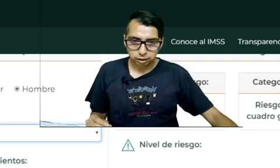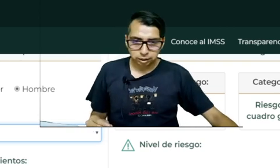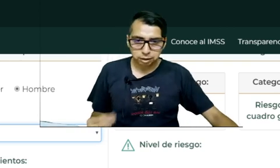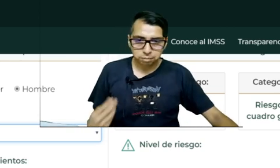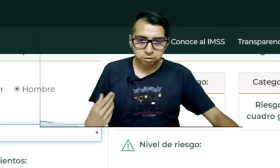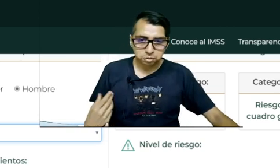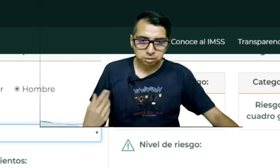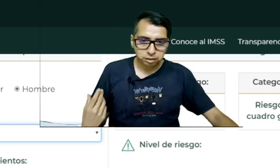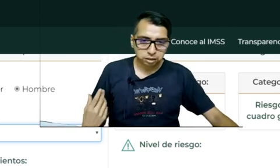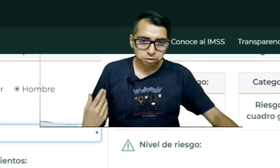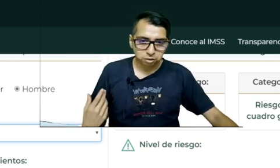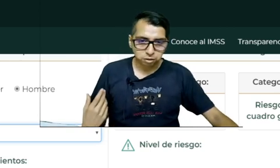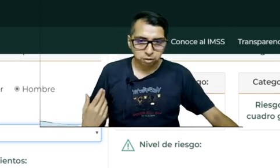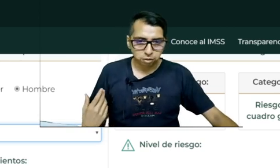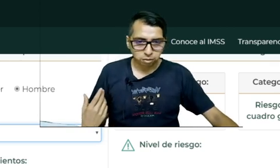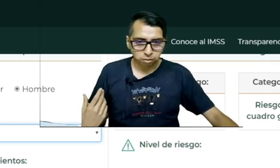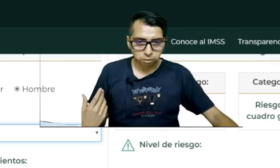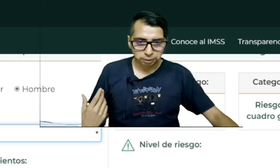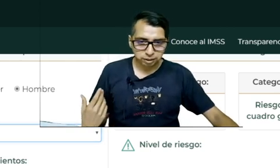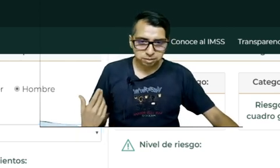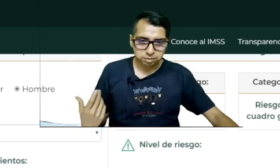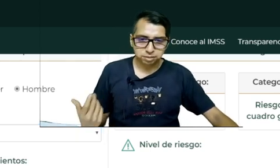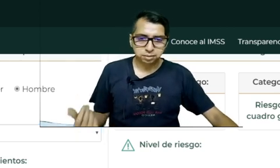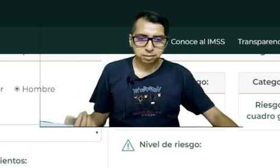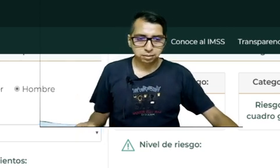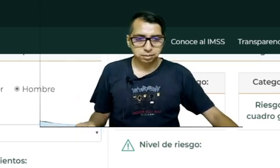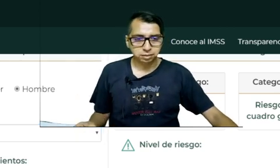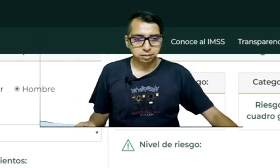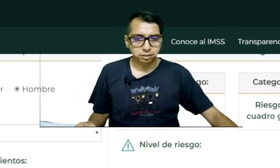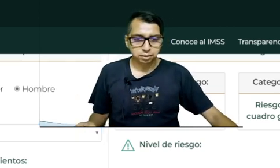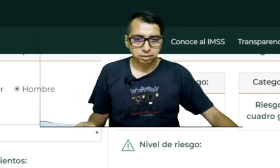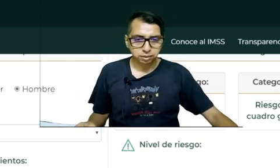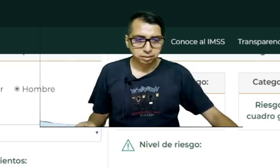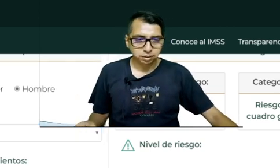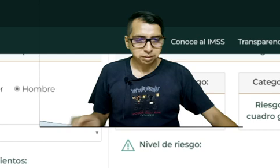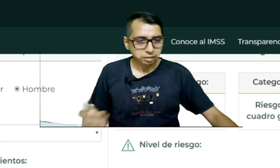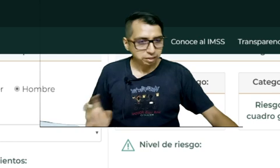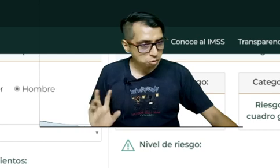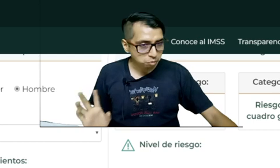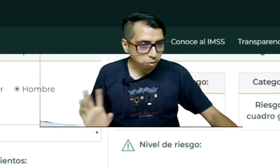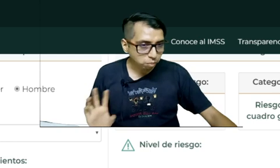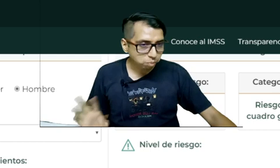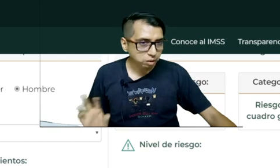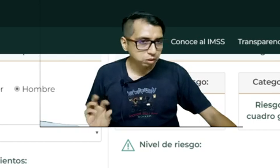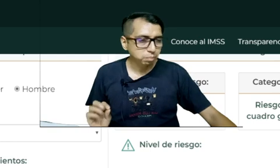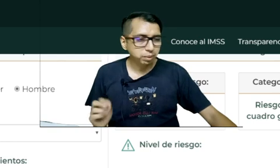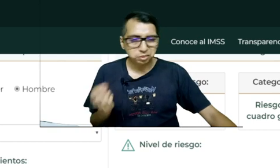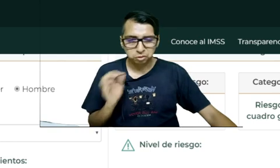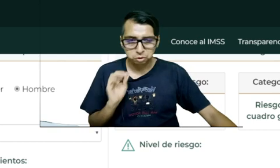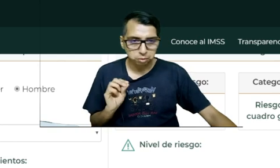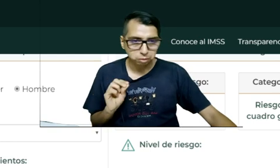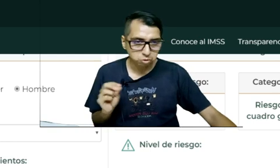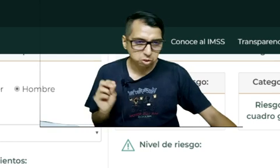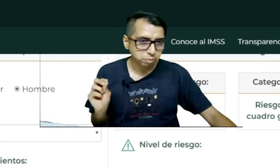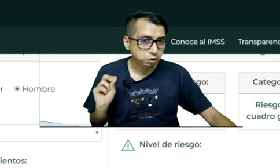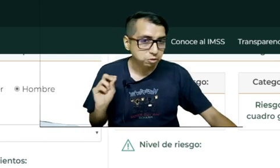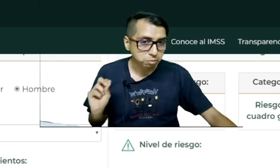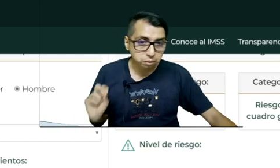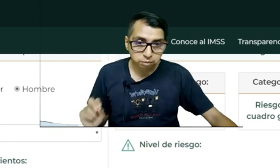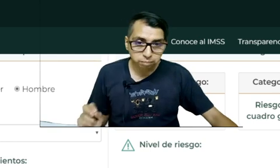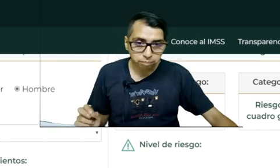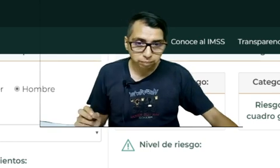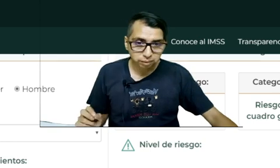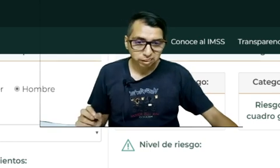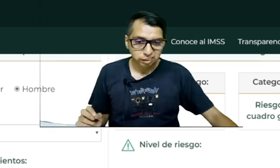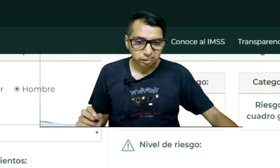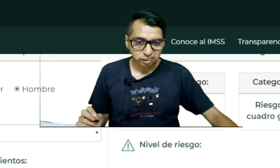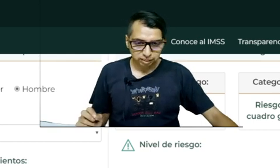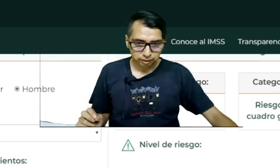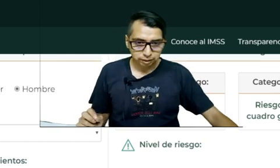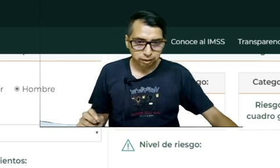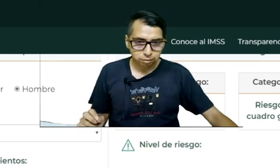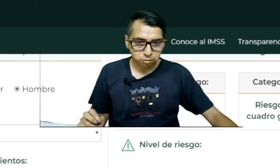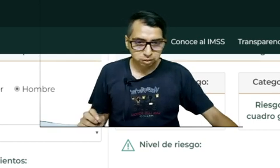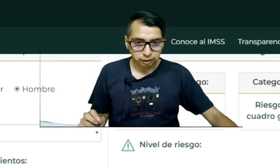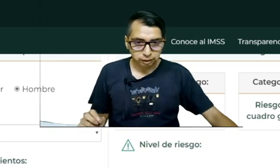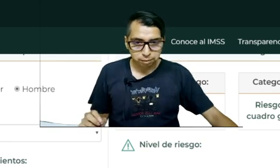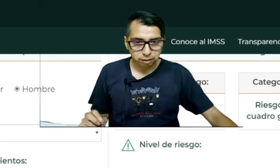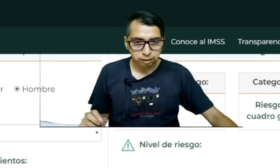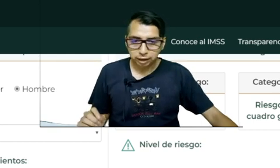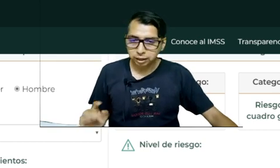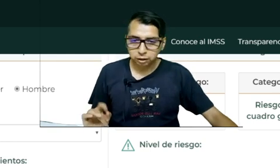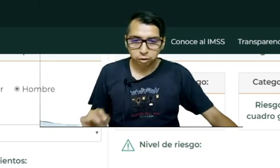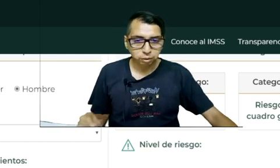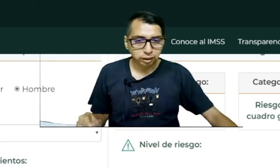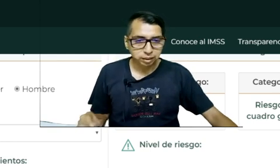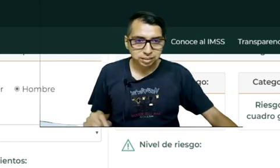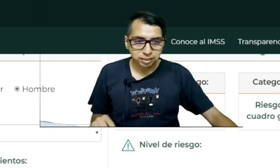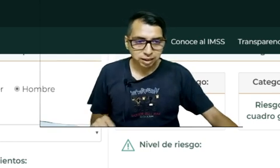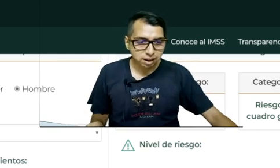ahora digamos que soy obeso ya subió un poquito más no se vio mucho pero subió digamos que